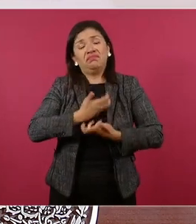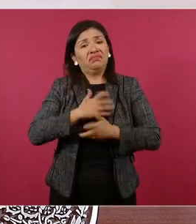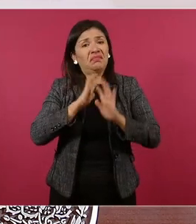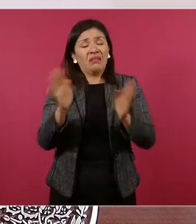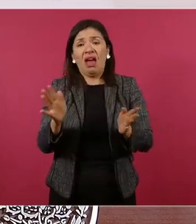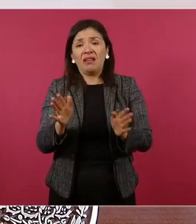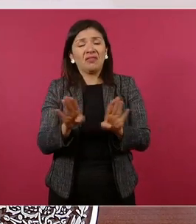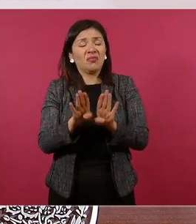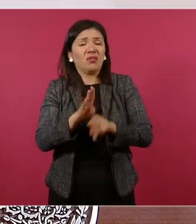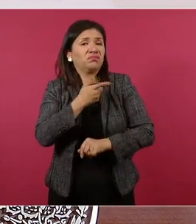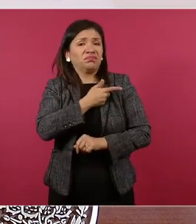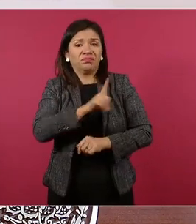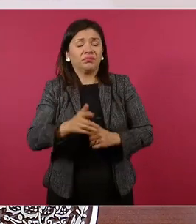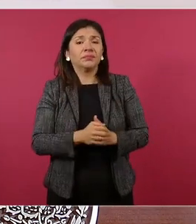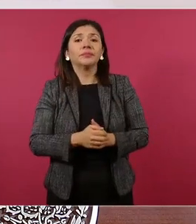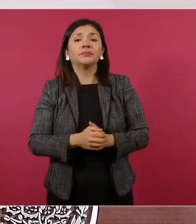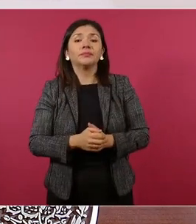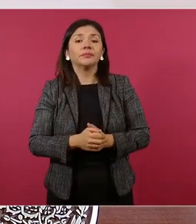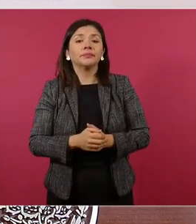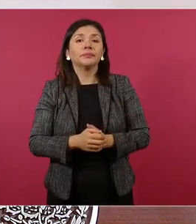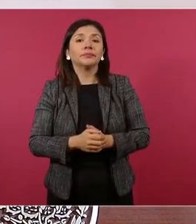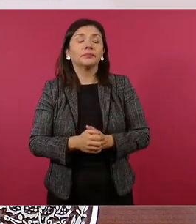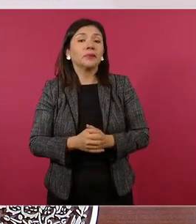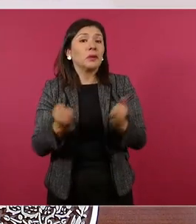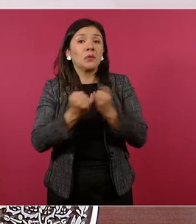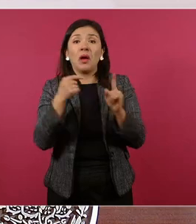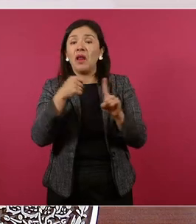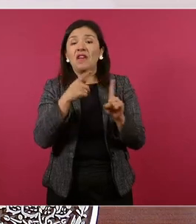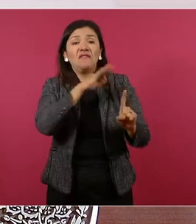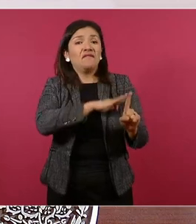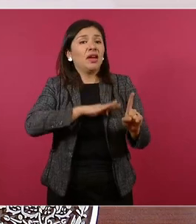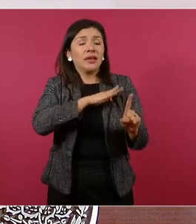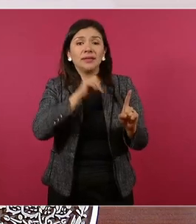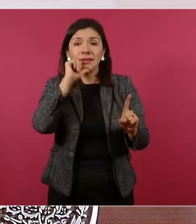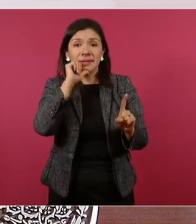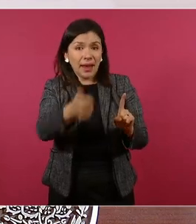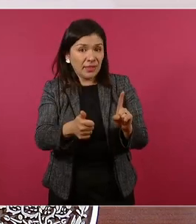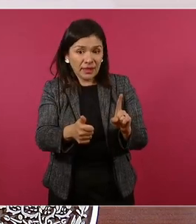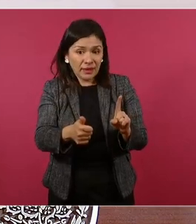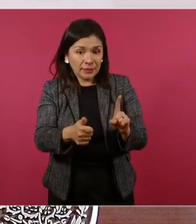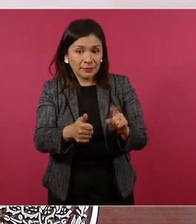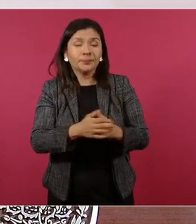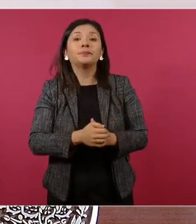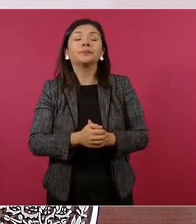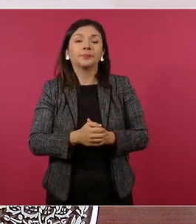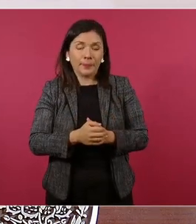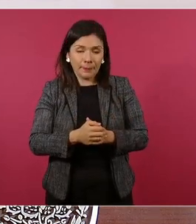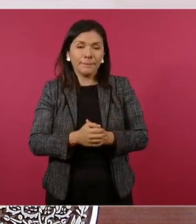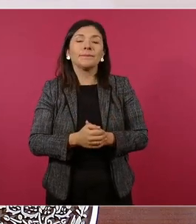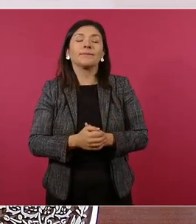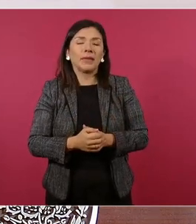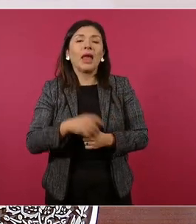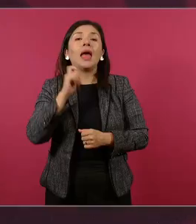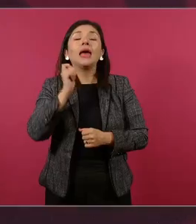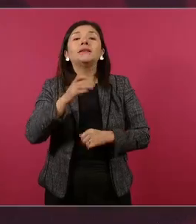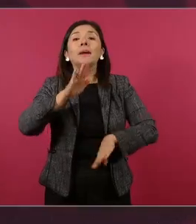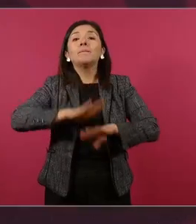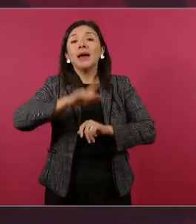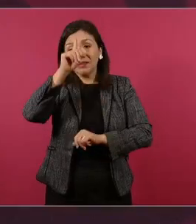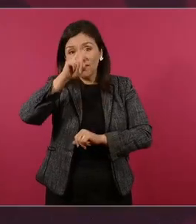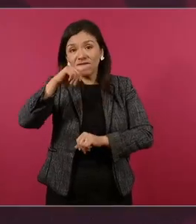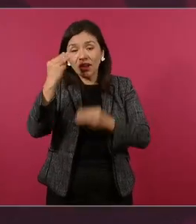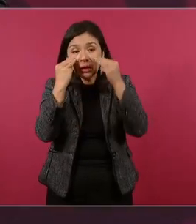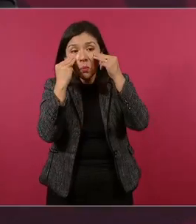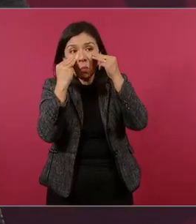eficaz y tampoco está feliz Mostrar y es Elo que calumnian que